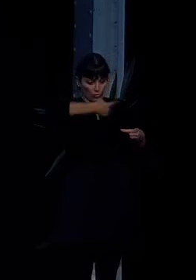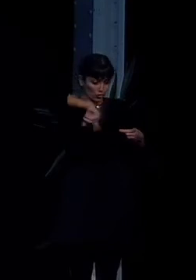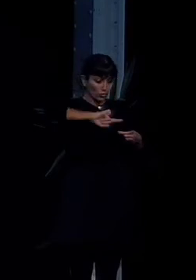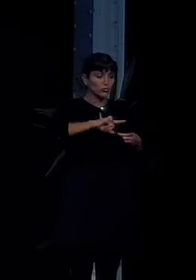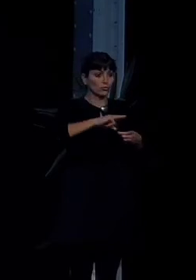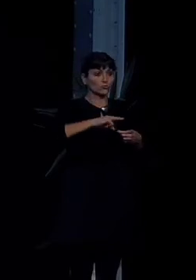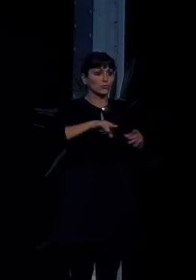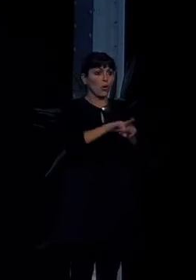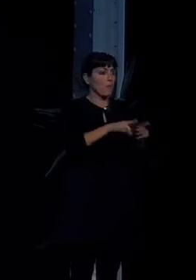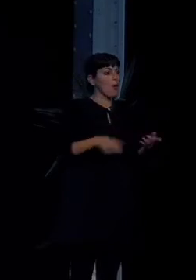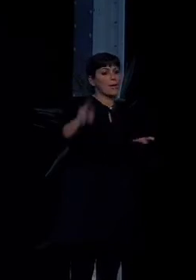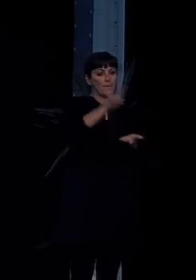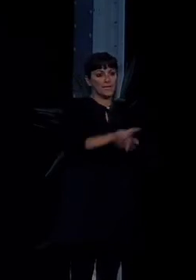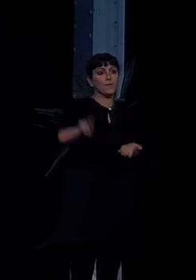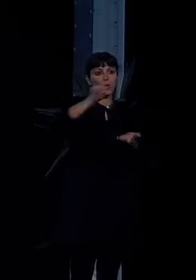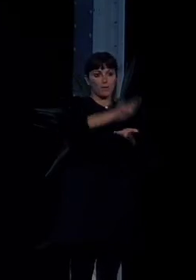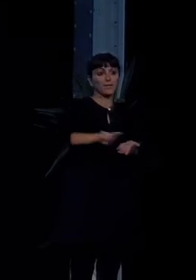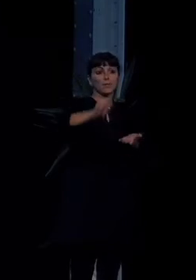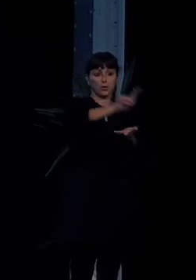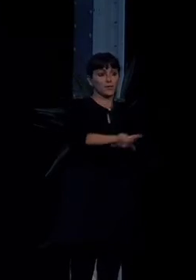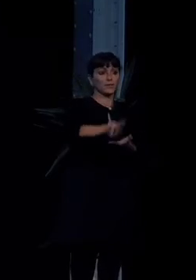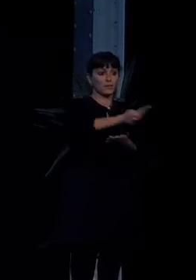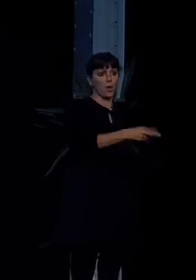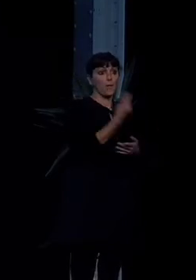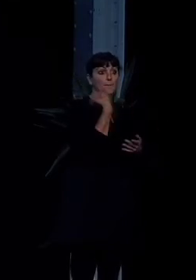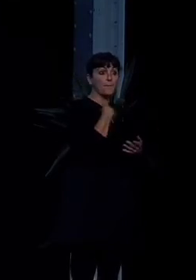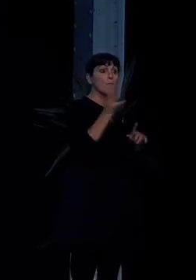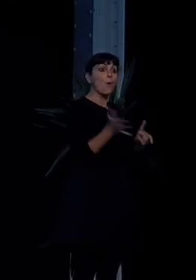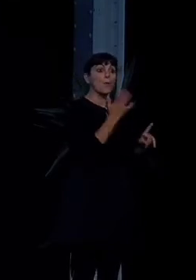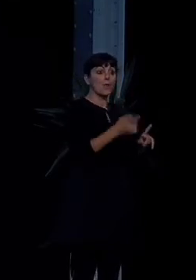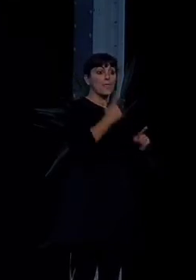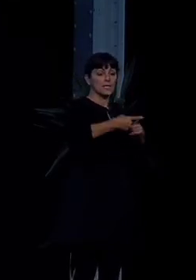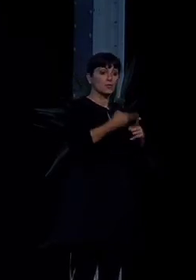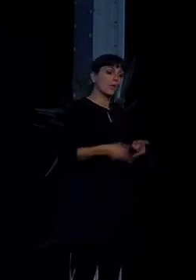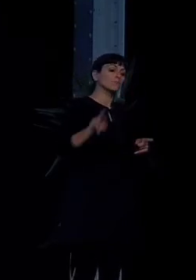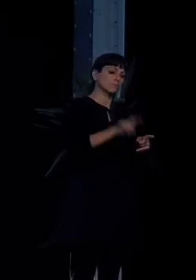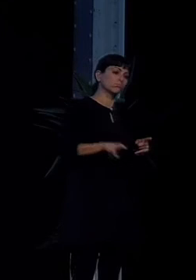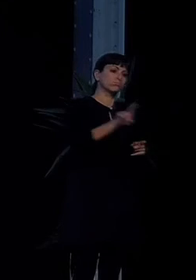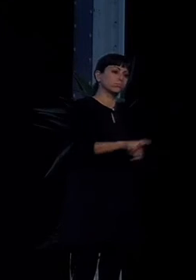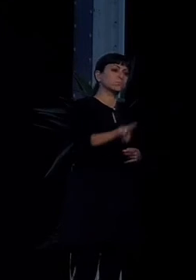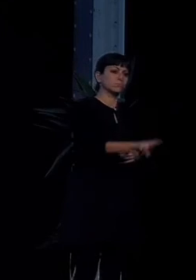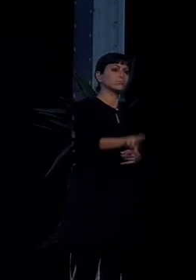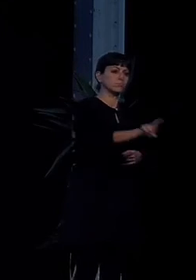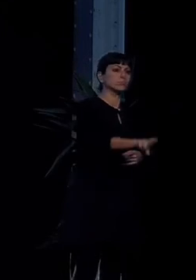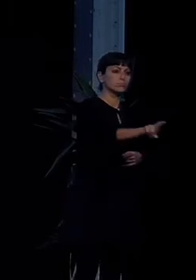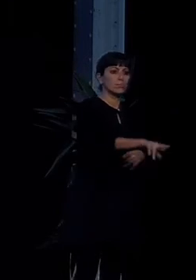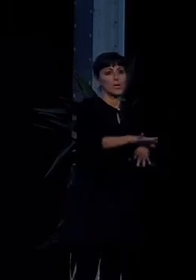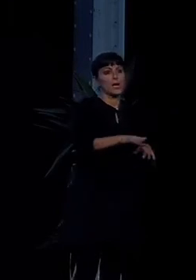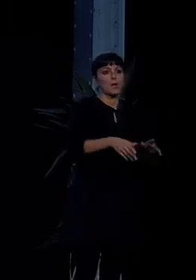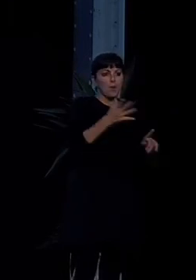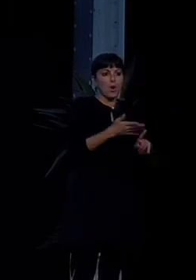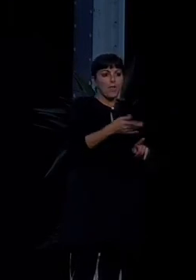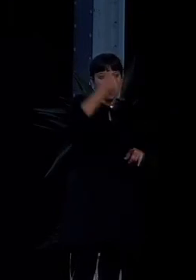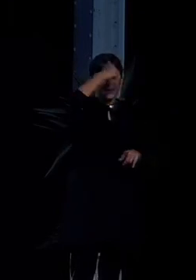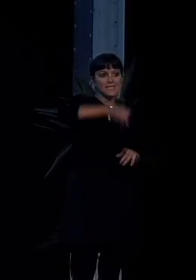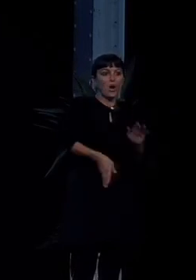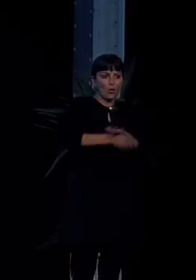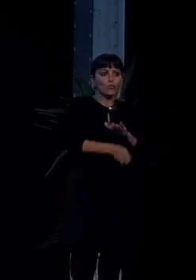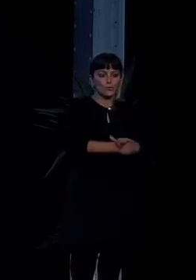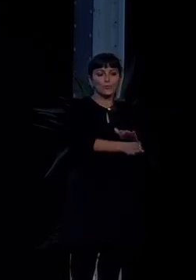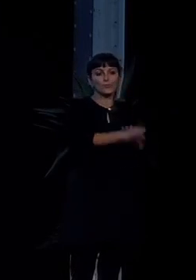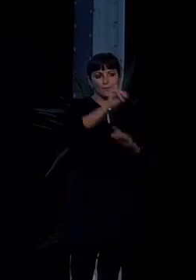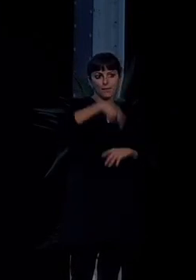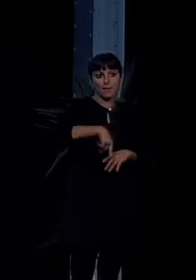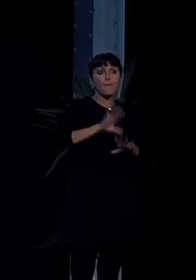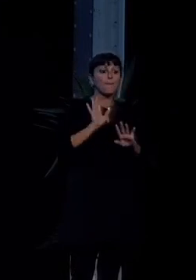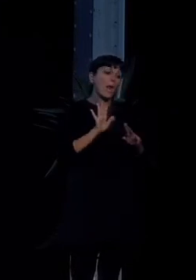nos estuviésemos alimentando una y otra vez de la violencia sexual para seguir produciendo violencia sexual y violencia machista. Cuando, por el contrario,